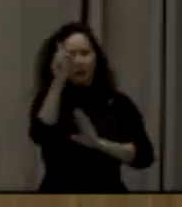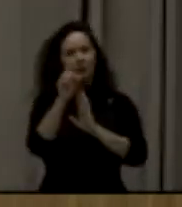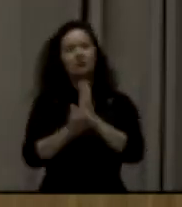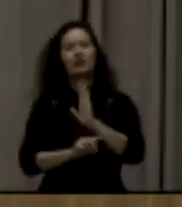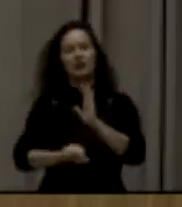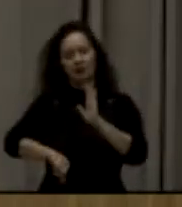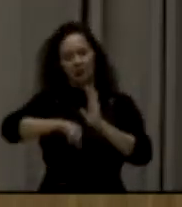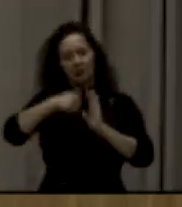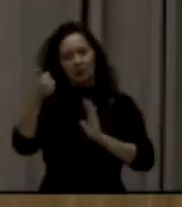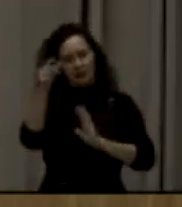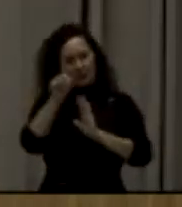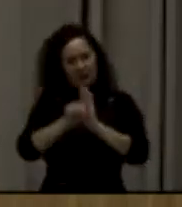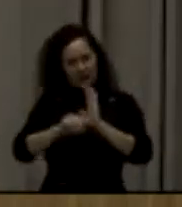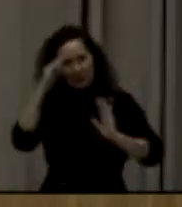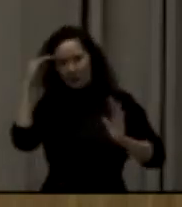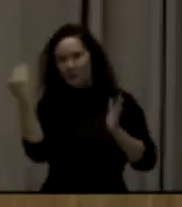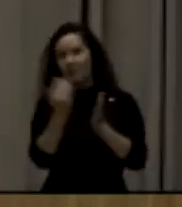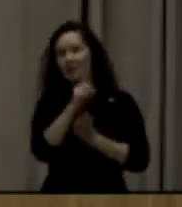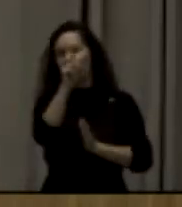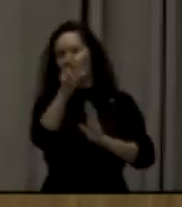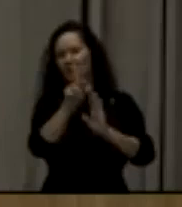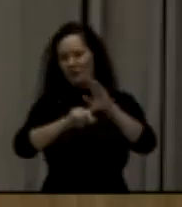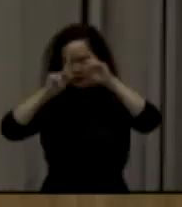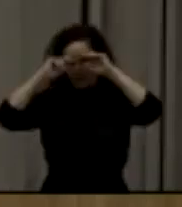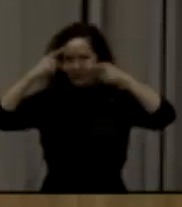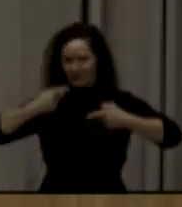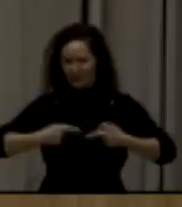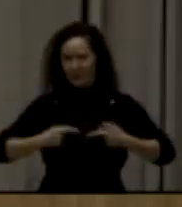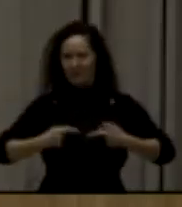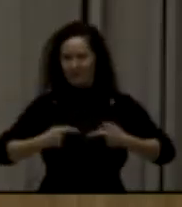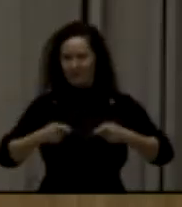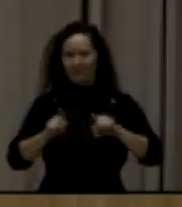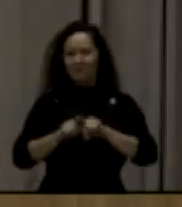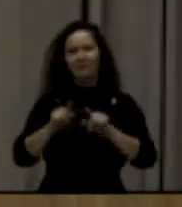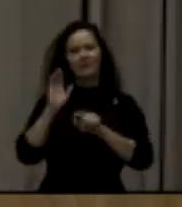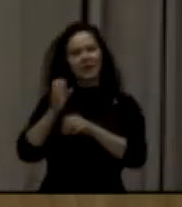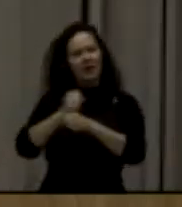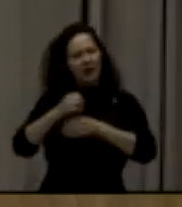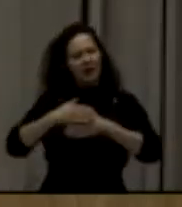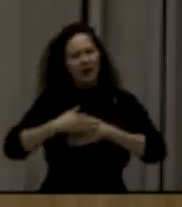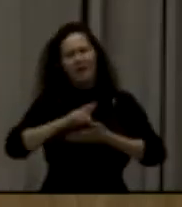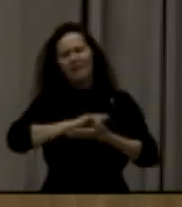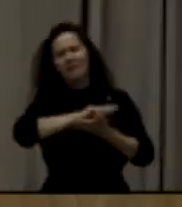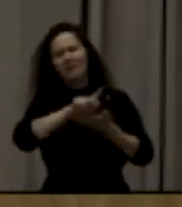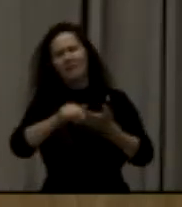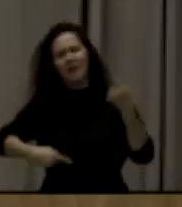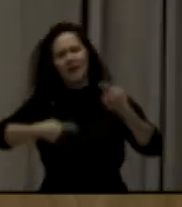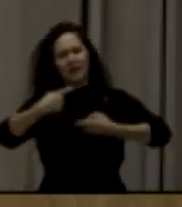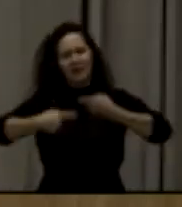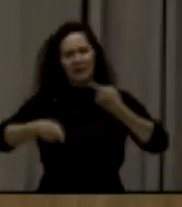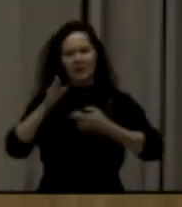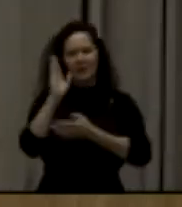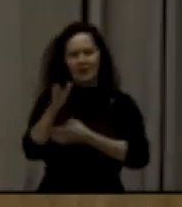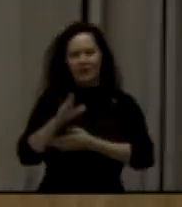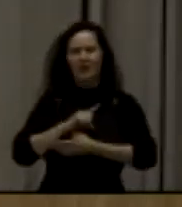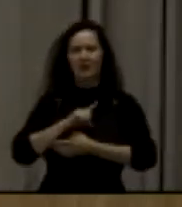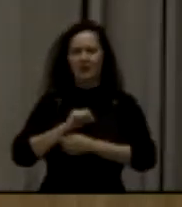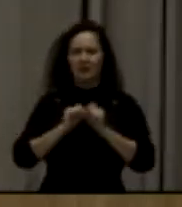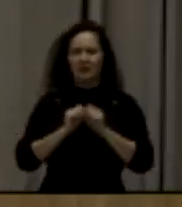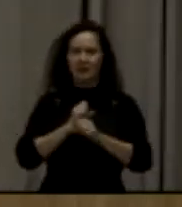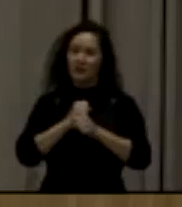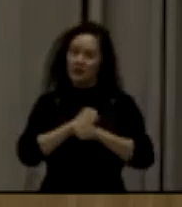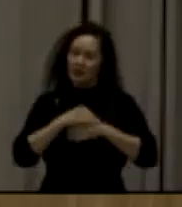reconocemos que la salud es un derecho y lo reconocemos desde hace ya varios años Este es un debate que hemos venido dando desde hace años